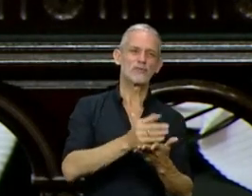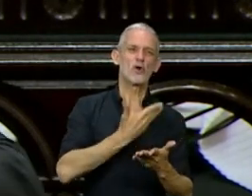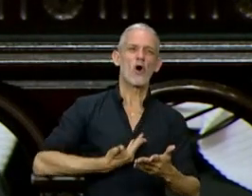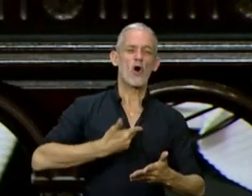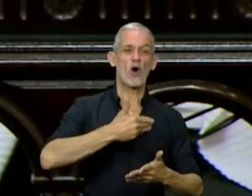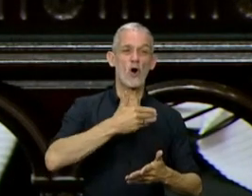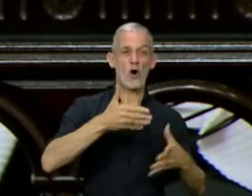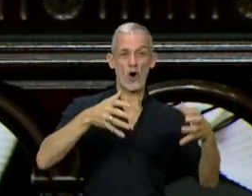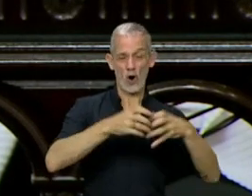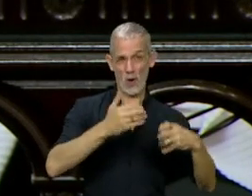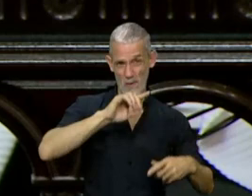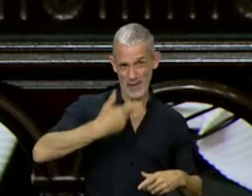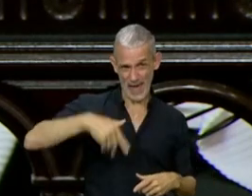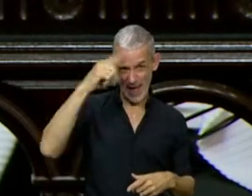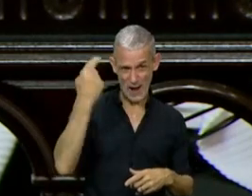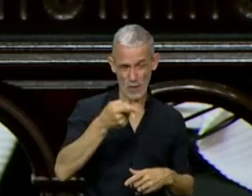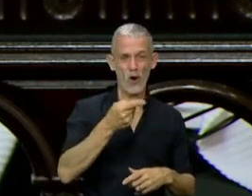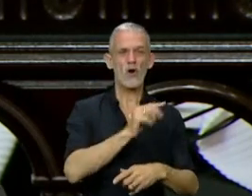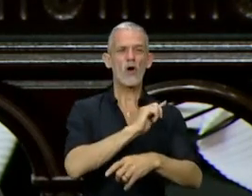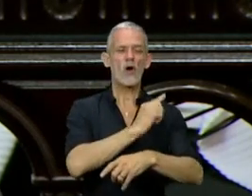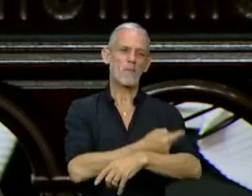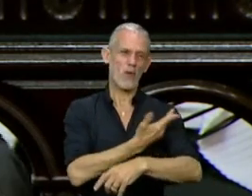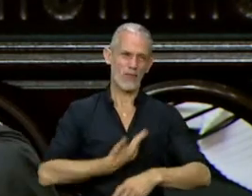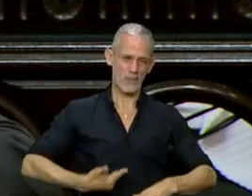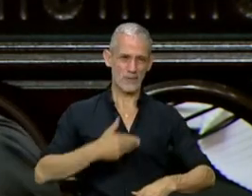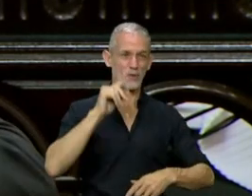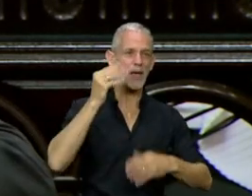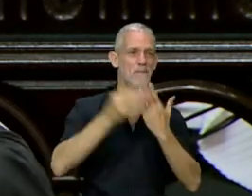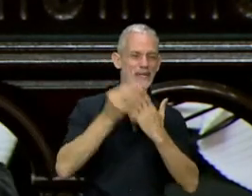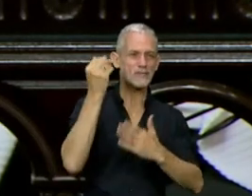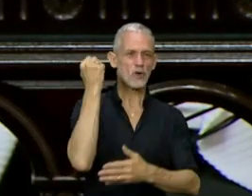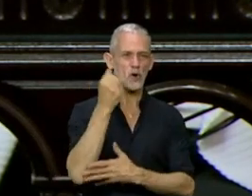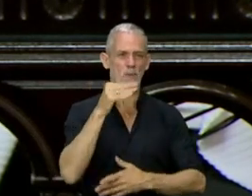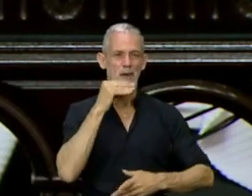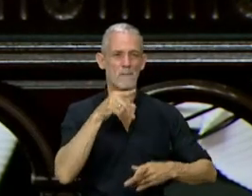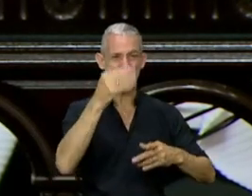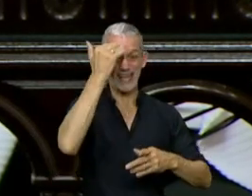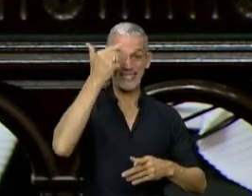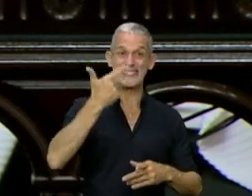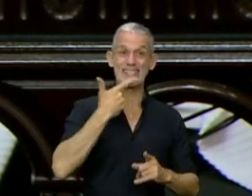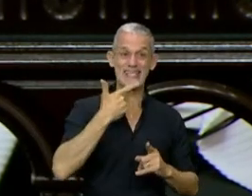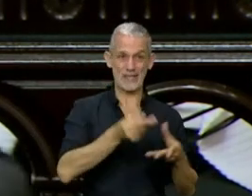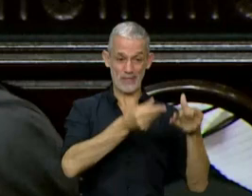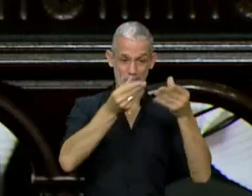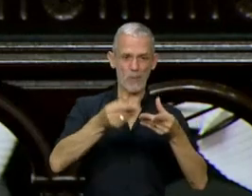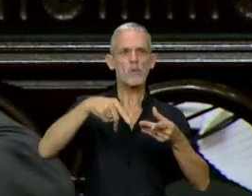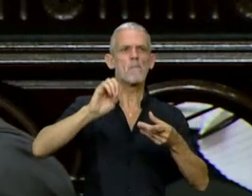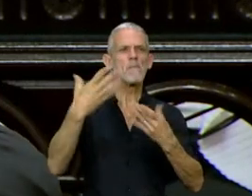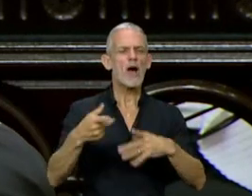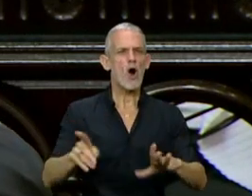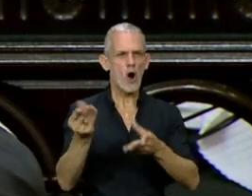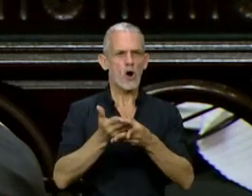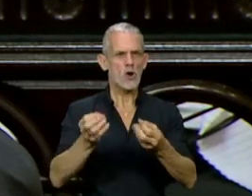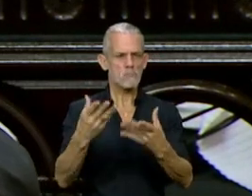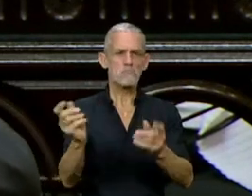nuestro gobierno a través del Ejecutivo y del Ministro de Economía el 15 de septiembre. Finalmente,